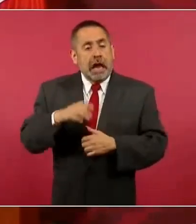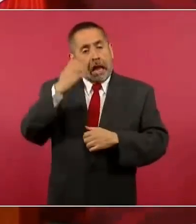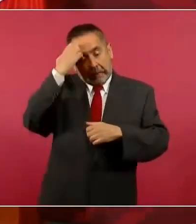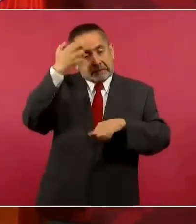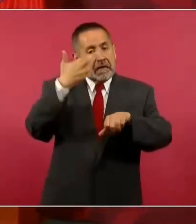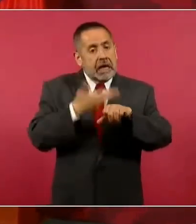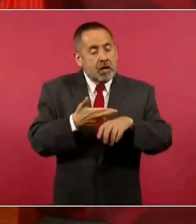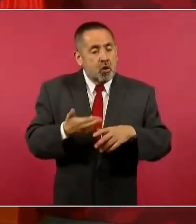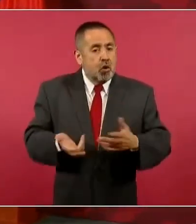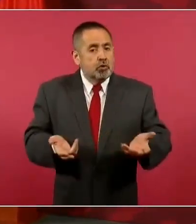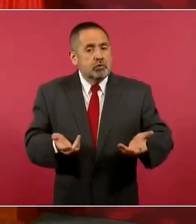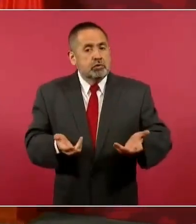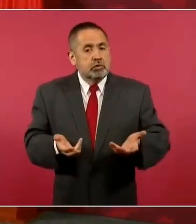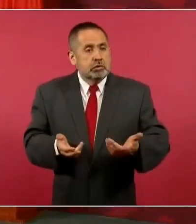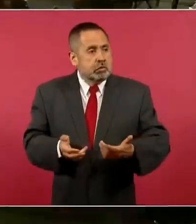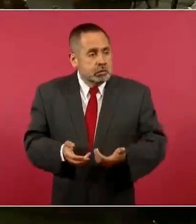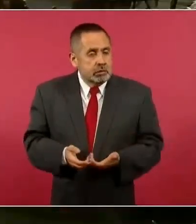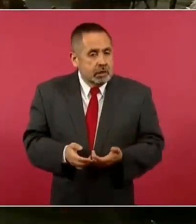extranjeros.